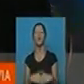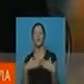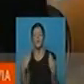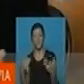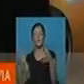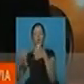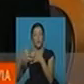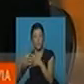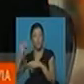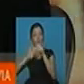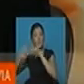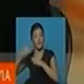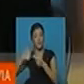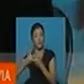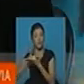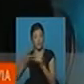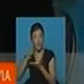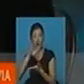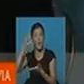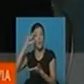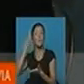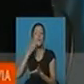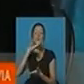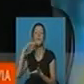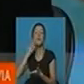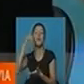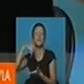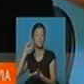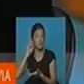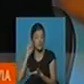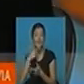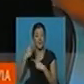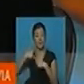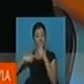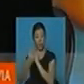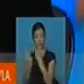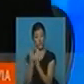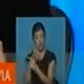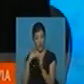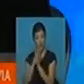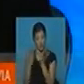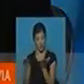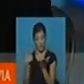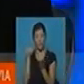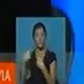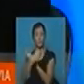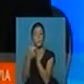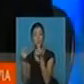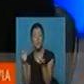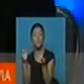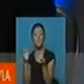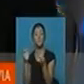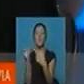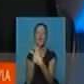Beijing quiso traducir el libro, y el libro se presentó en la Academia de Ciencias Sociales de Beijing y en la East Normal